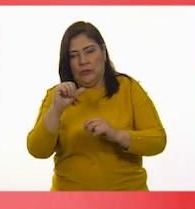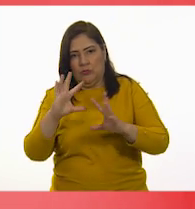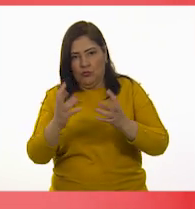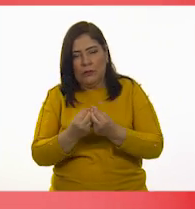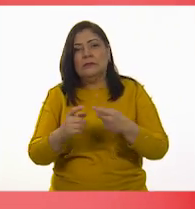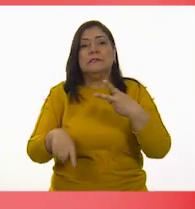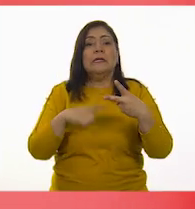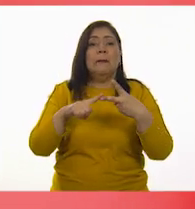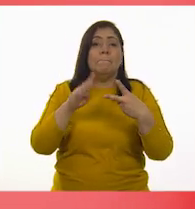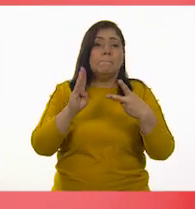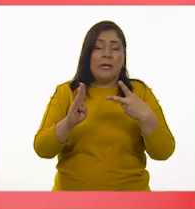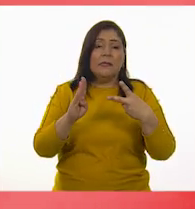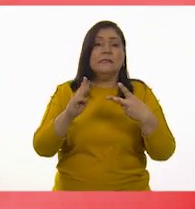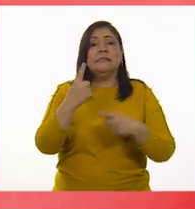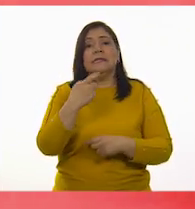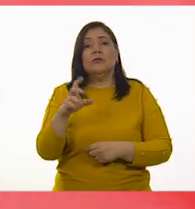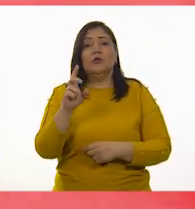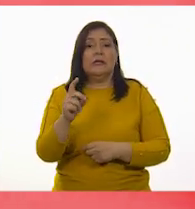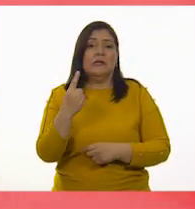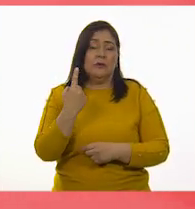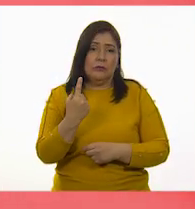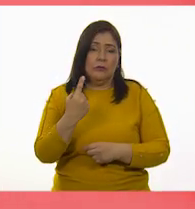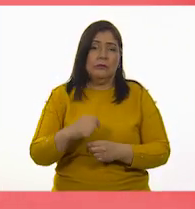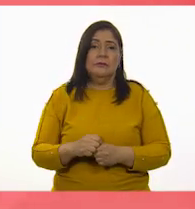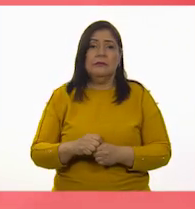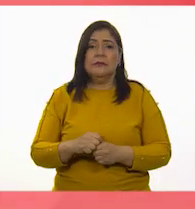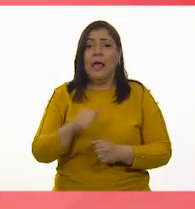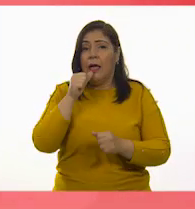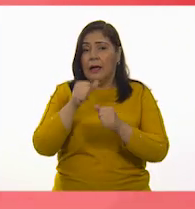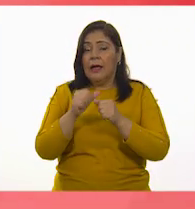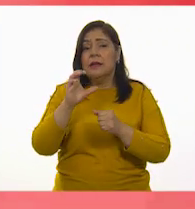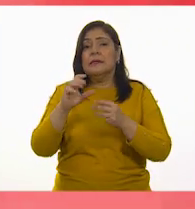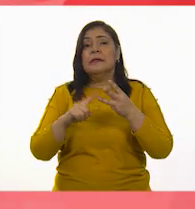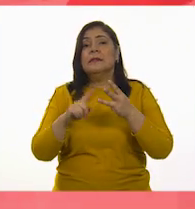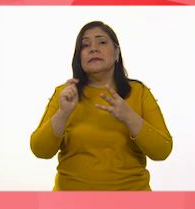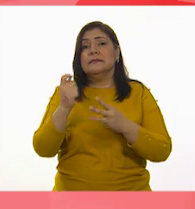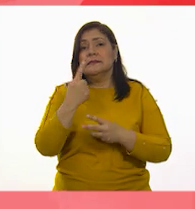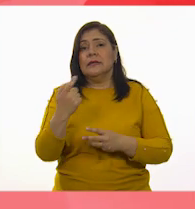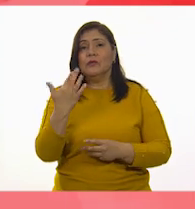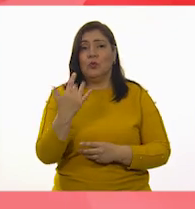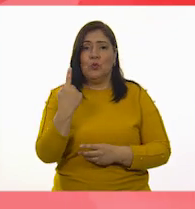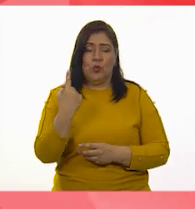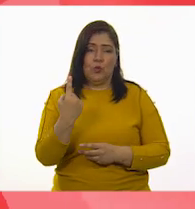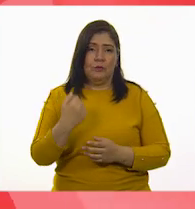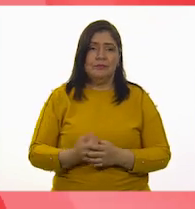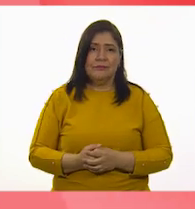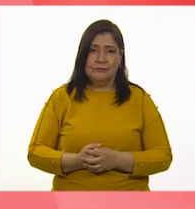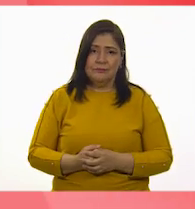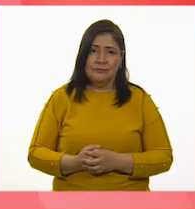B. 131. C. 151.